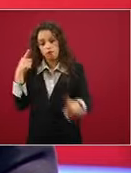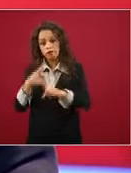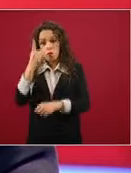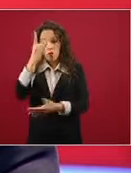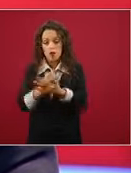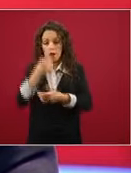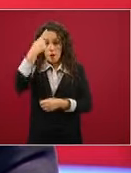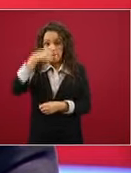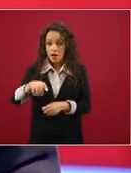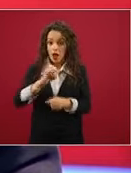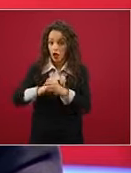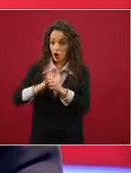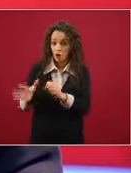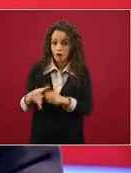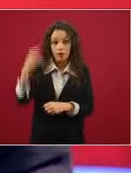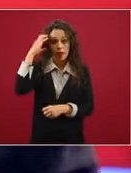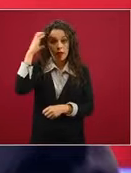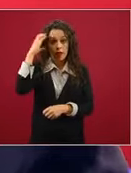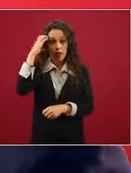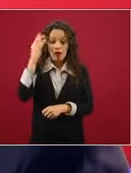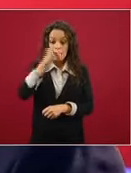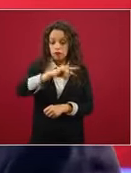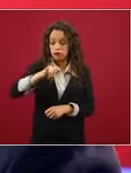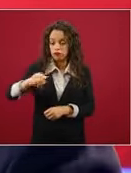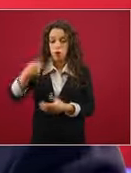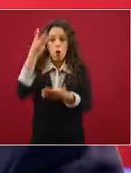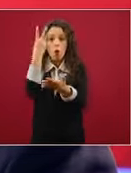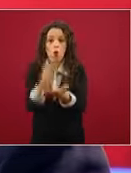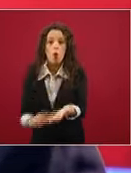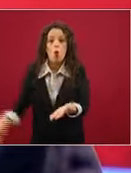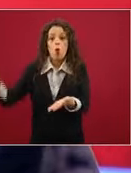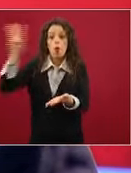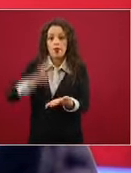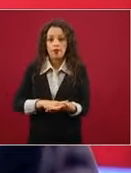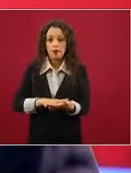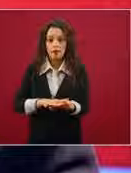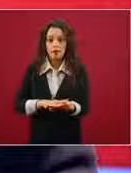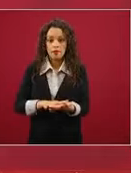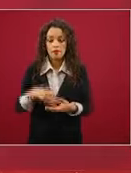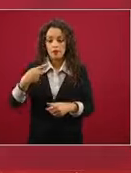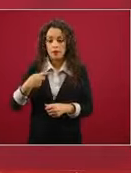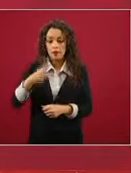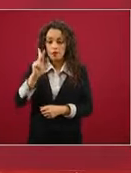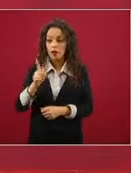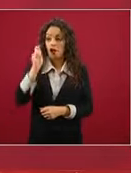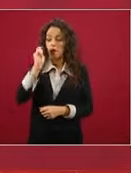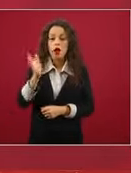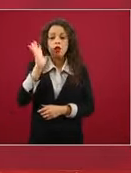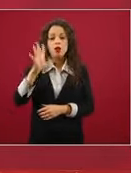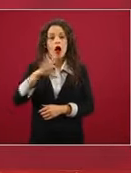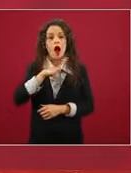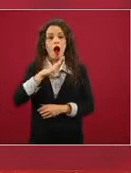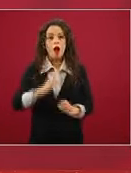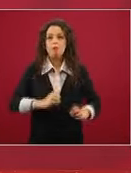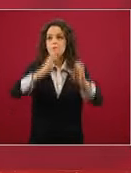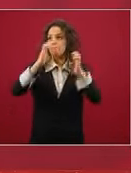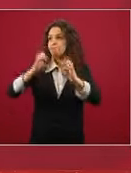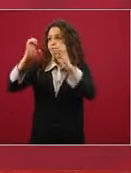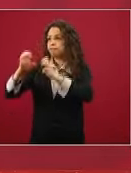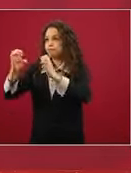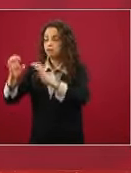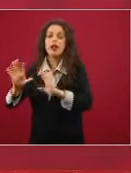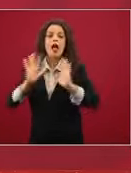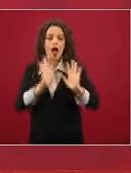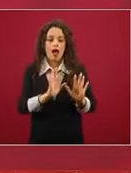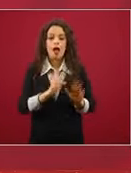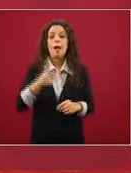número de camas se triplicó, pero esto ha sido a expensas de la infraestructura existente y también de algunas adaptaciones temporales, no